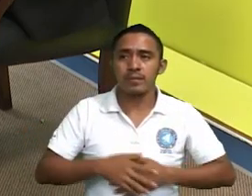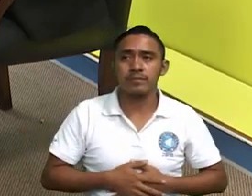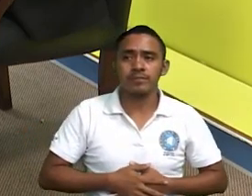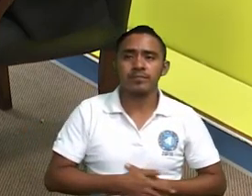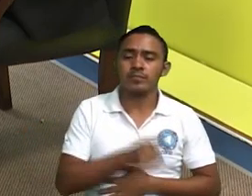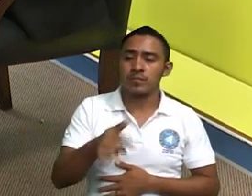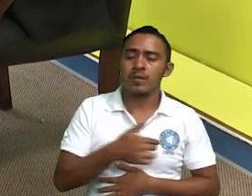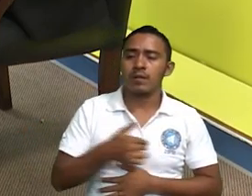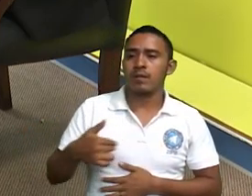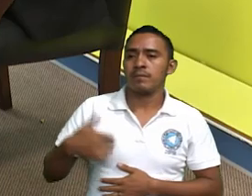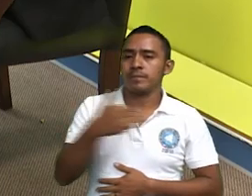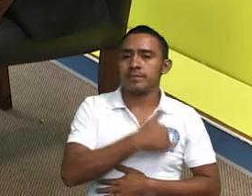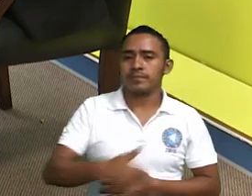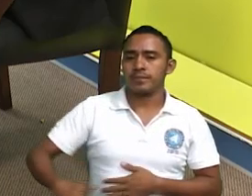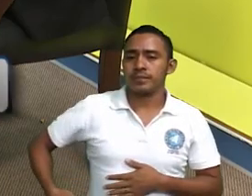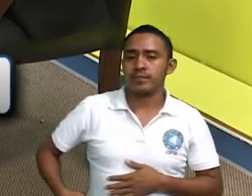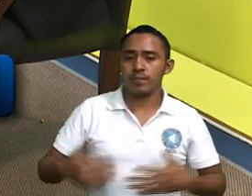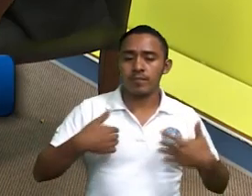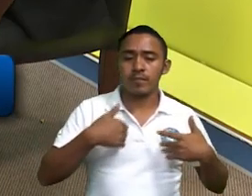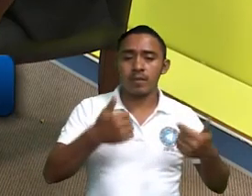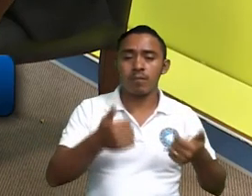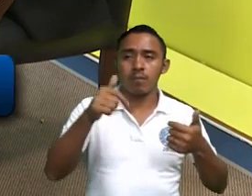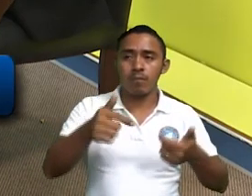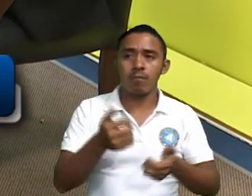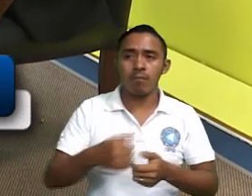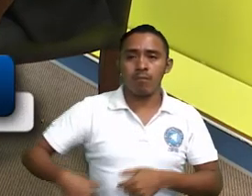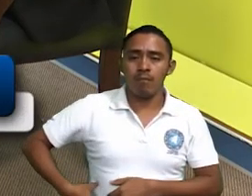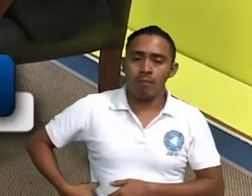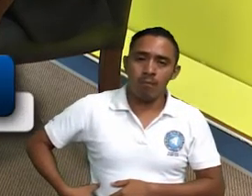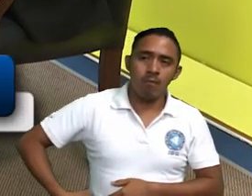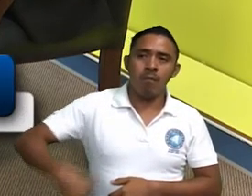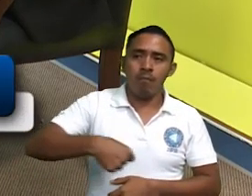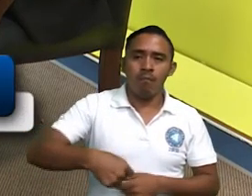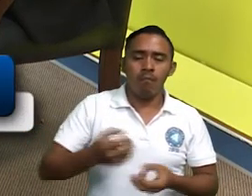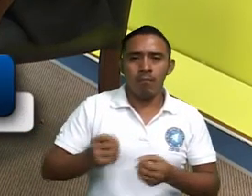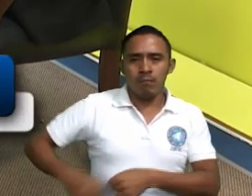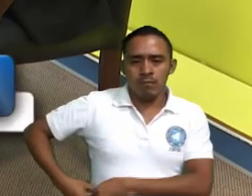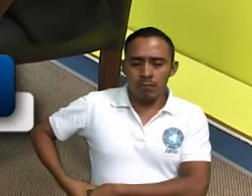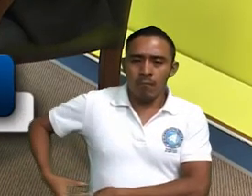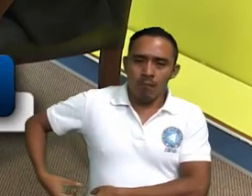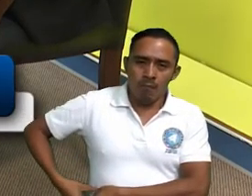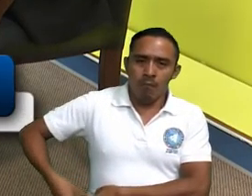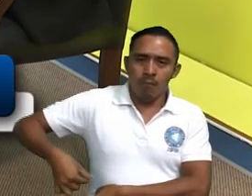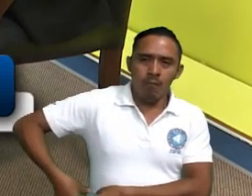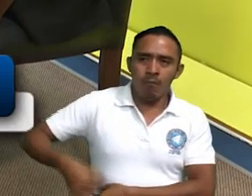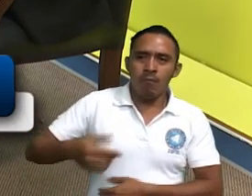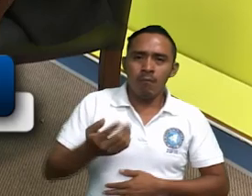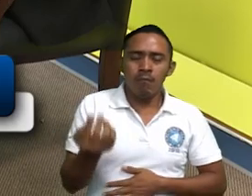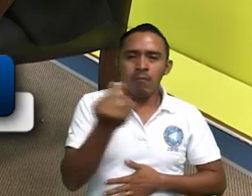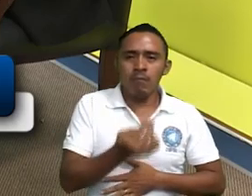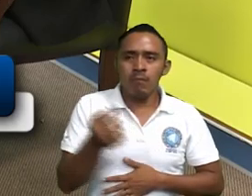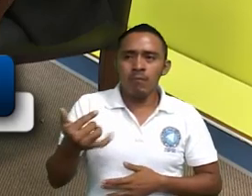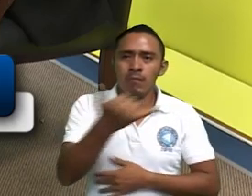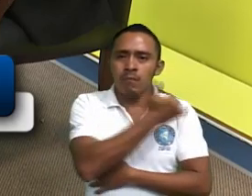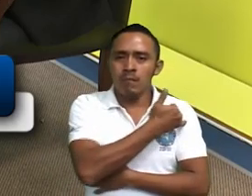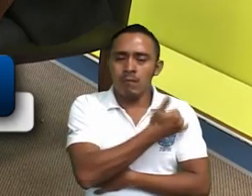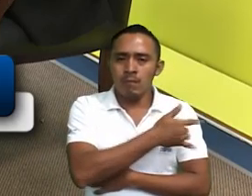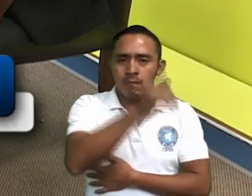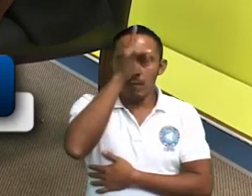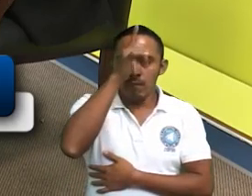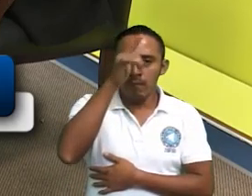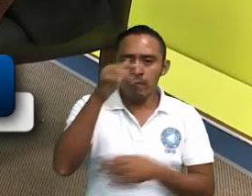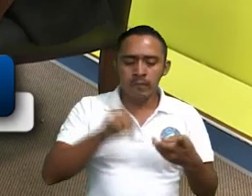que desarrolla el Ministerio de Salud para esto de la extracción de piedras en la vesícula, que comúnmente se conoce. Igual también el Hospital Manolo Morales